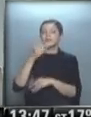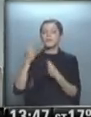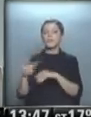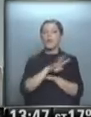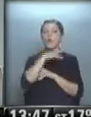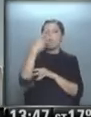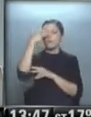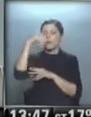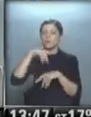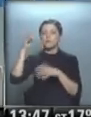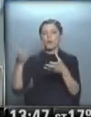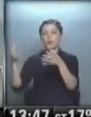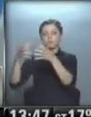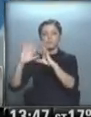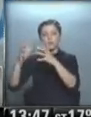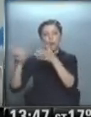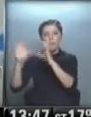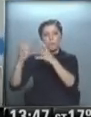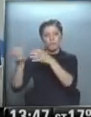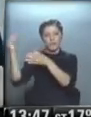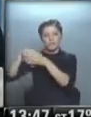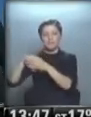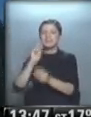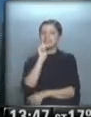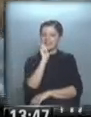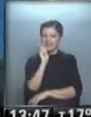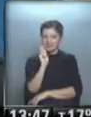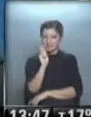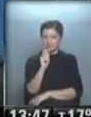últimos boletos de Europa a Brasil 20144